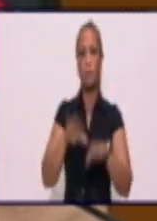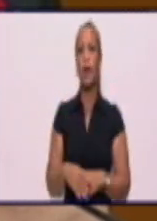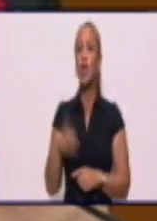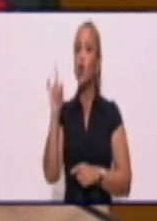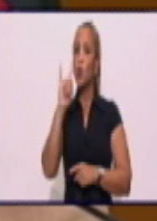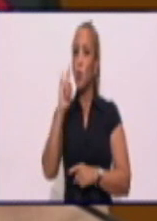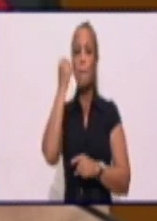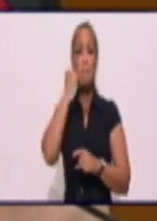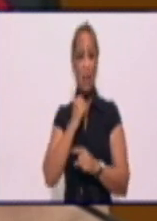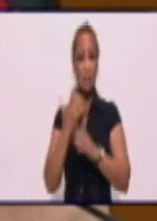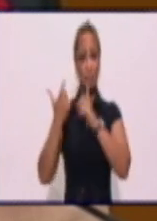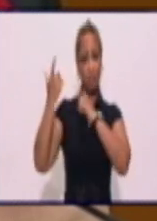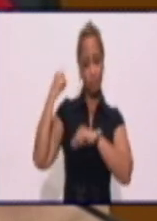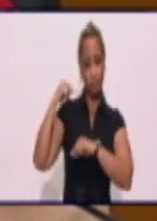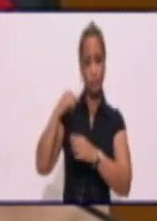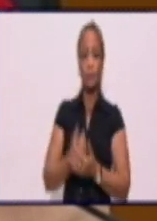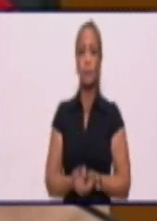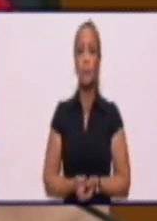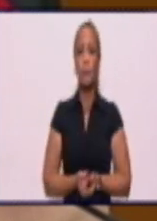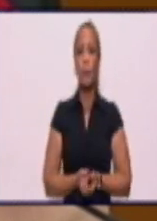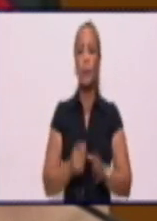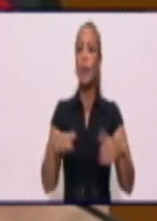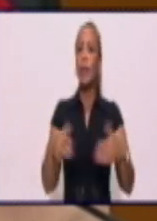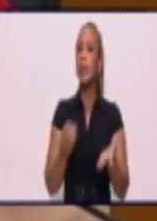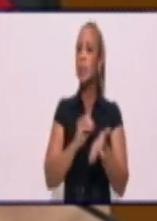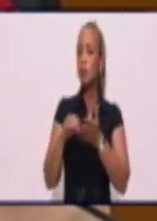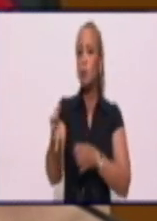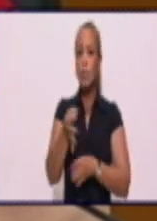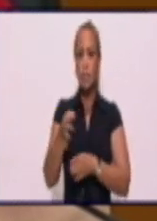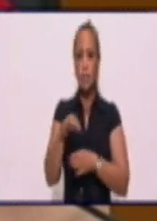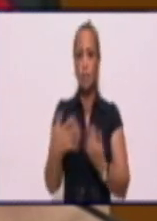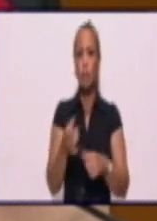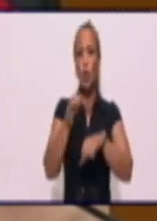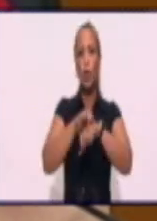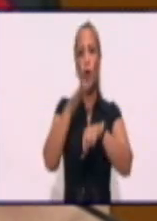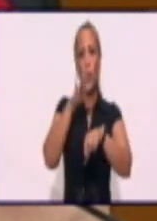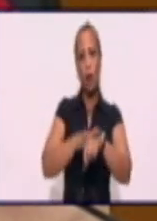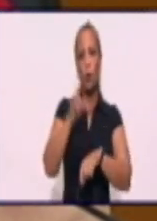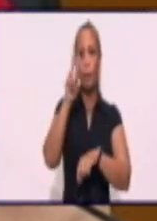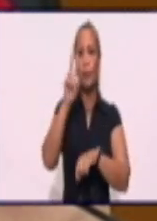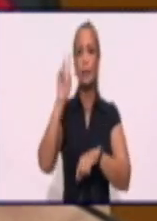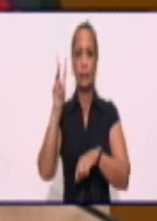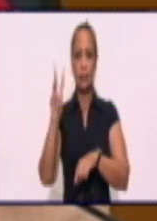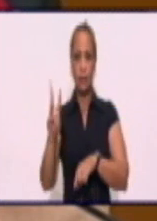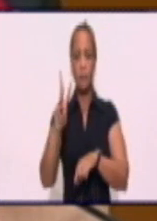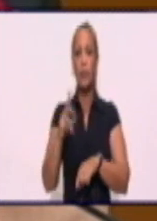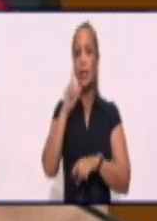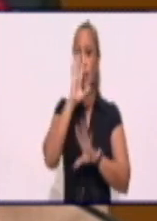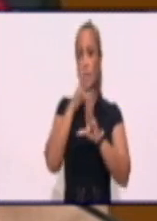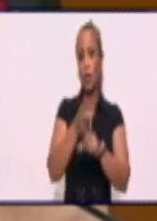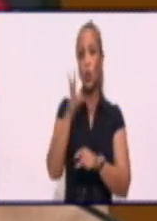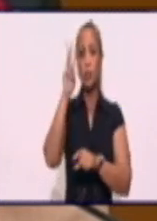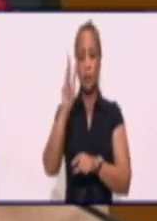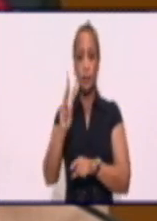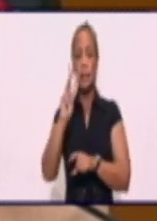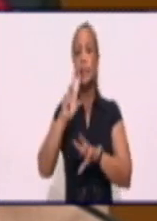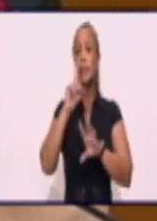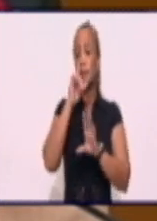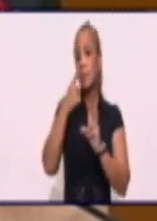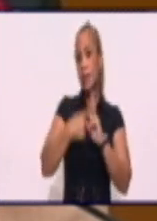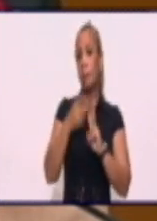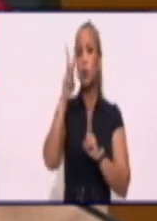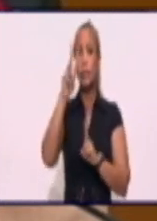con relación a la jornada anterior. Pertenecientes a los municipios Riocauto, 23 casos, Niquero 3, Bayamo 36, Guisa